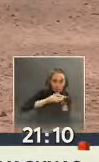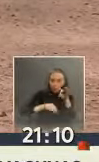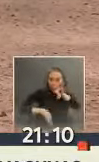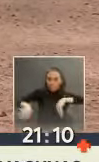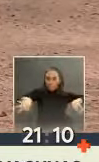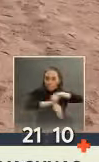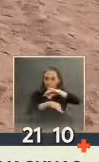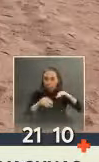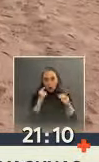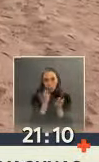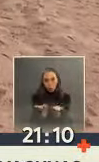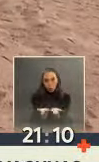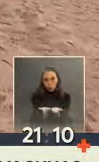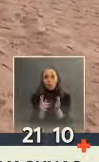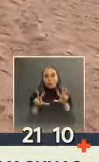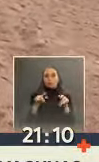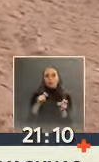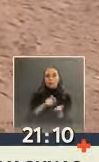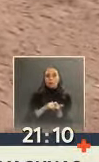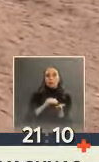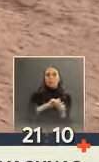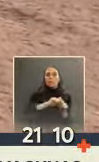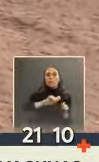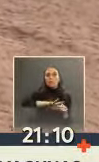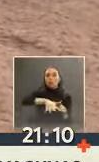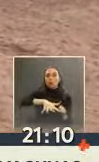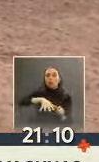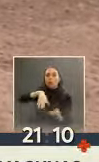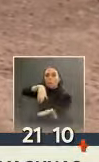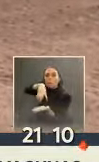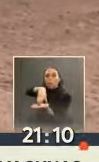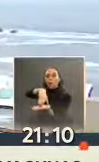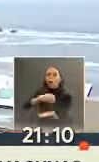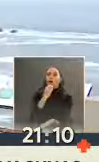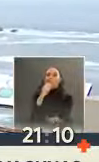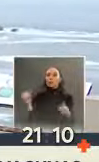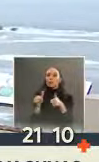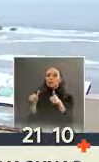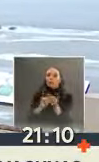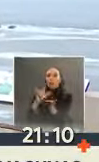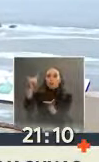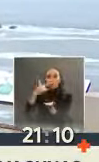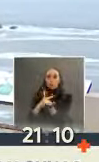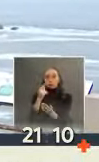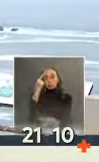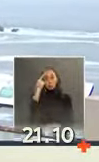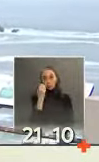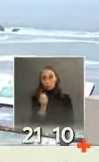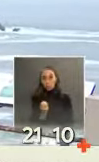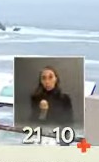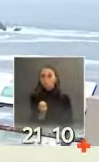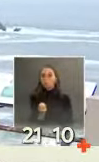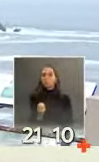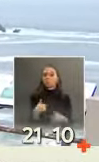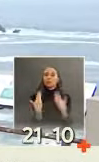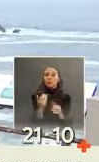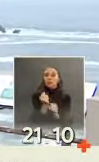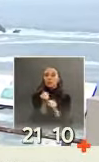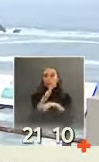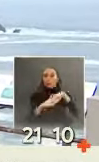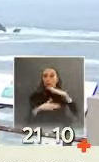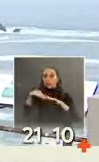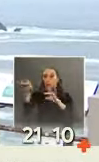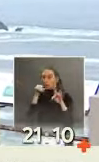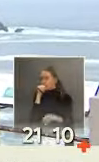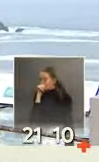metros cuadrados en las cercanías a la portada de Antofagasta y al aeropuerto. Me parece súper bien, para generar mano de obra, para reactivar la